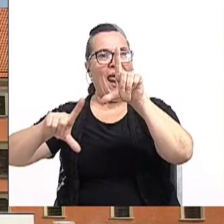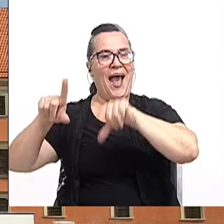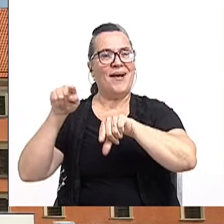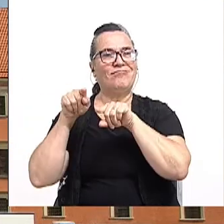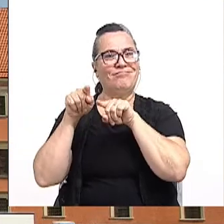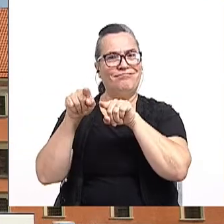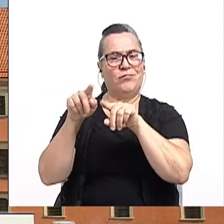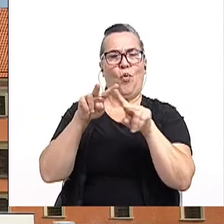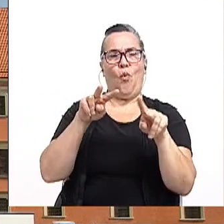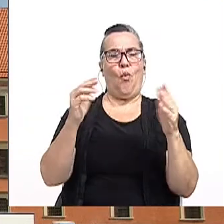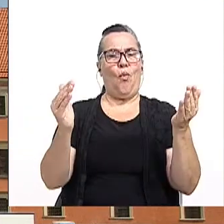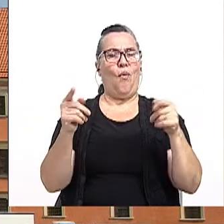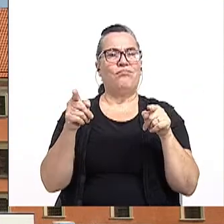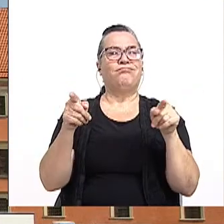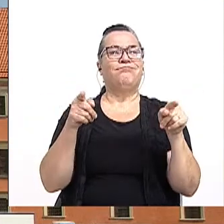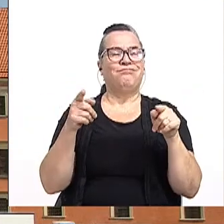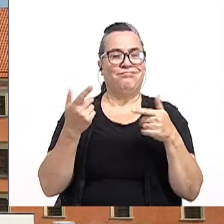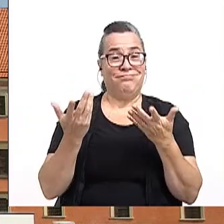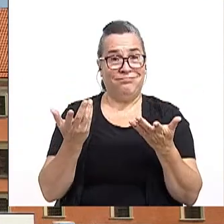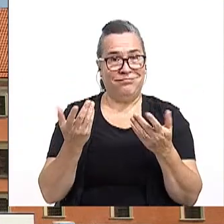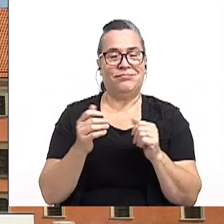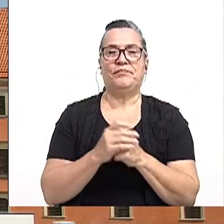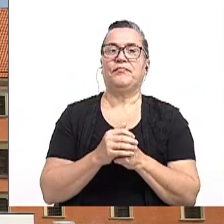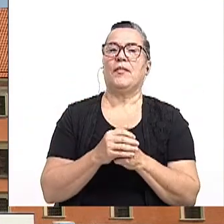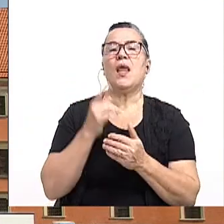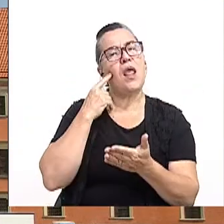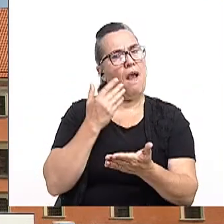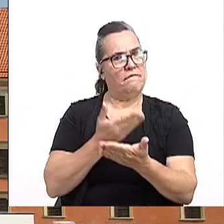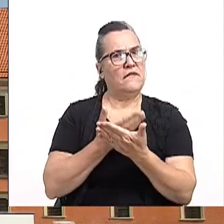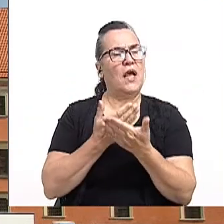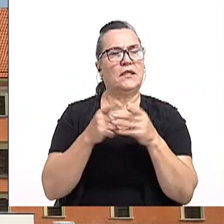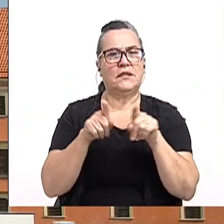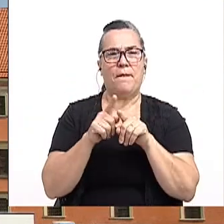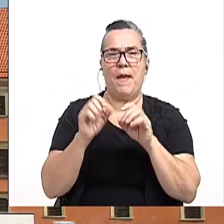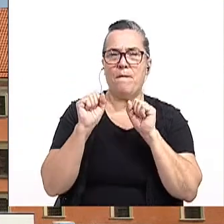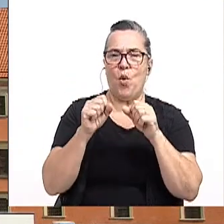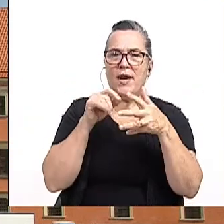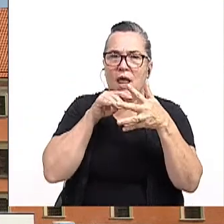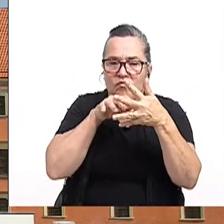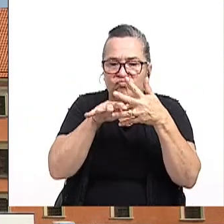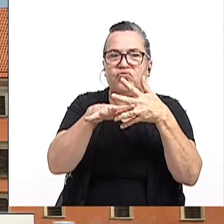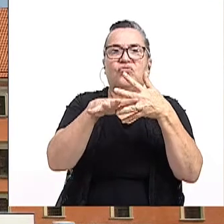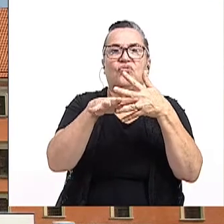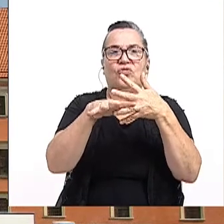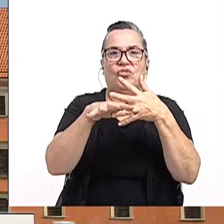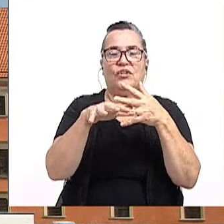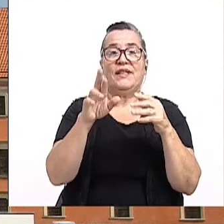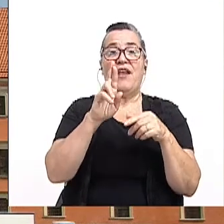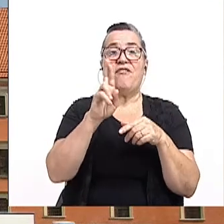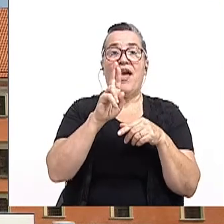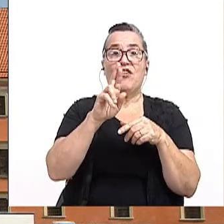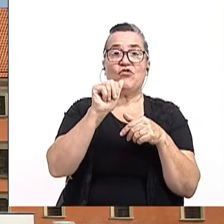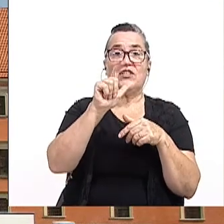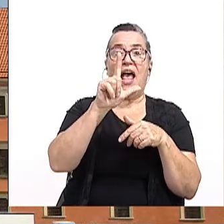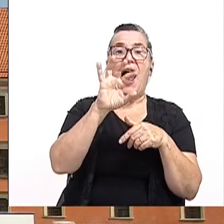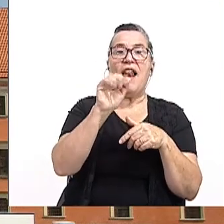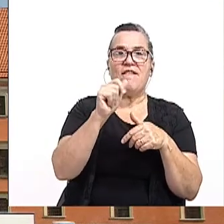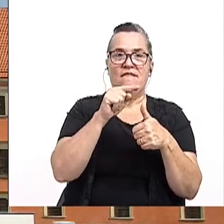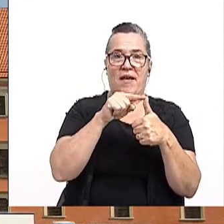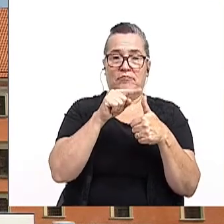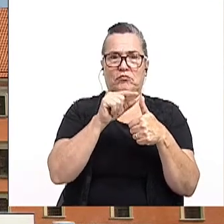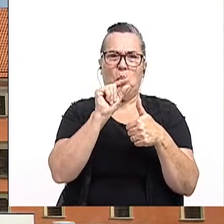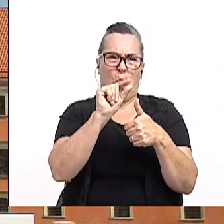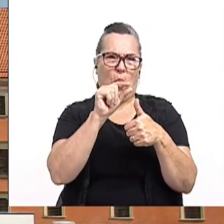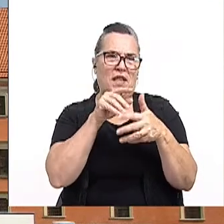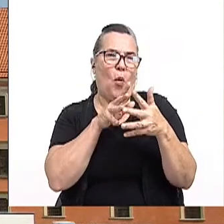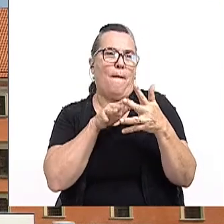y poder comprobarlo? Muy bien, y evidenciar también ese poder de penetración de los rayos alfa. Ahora